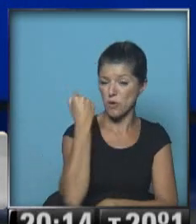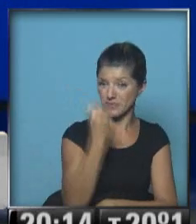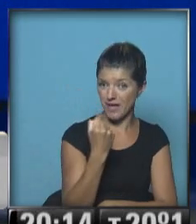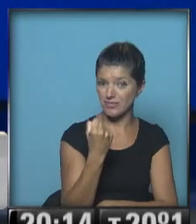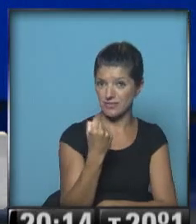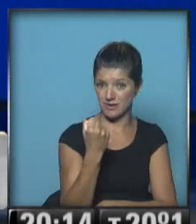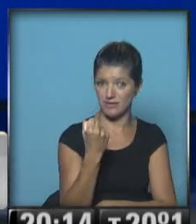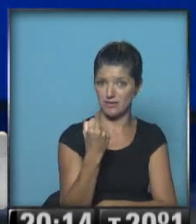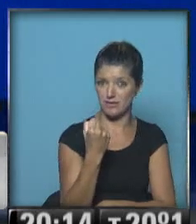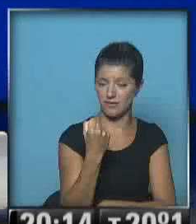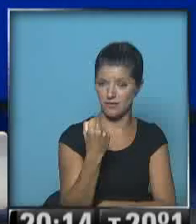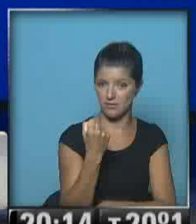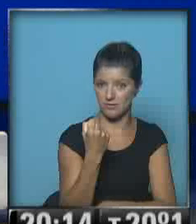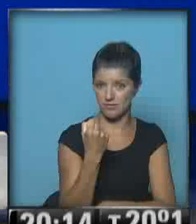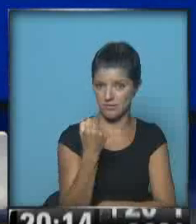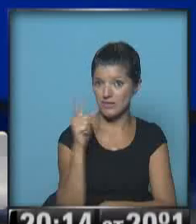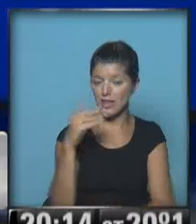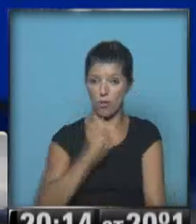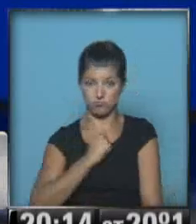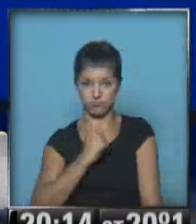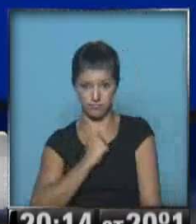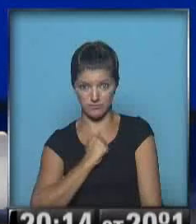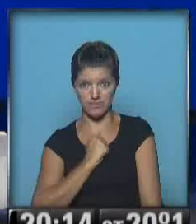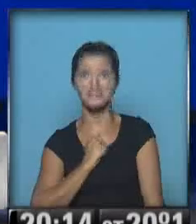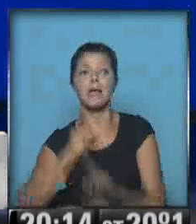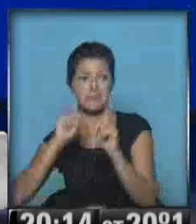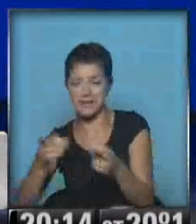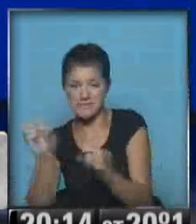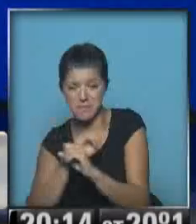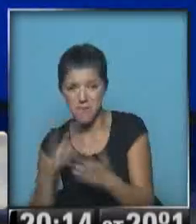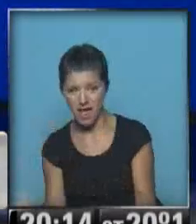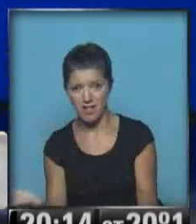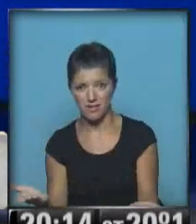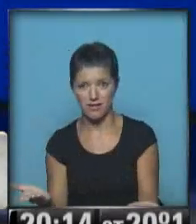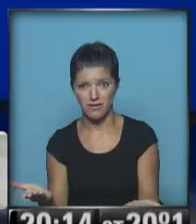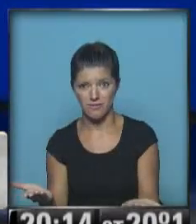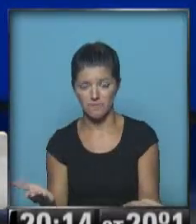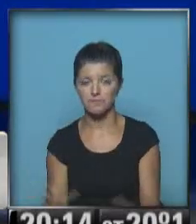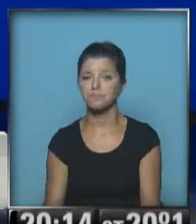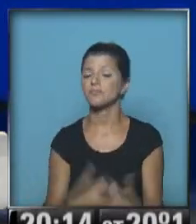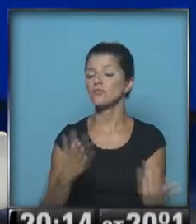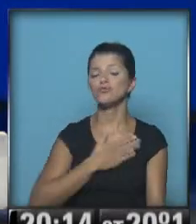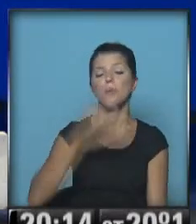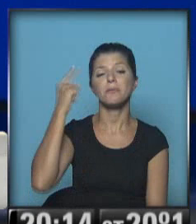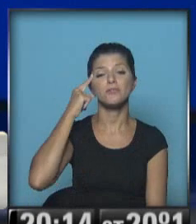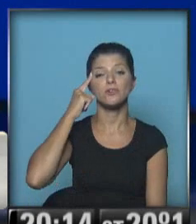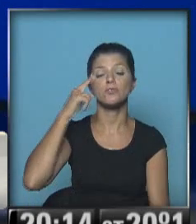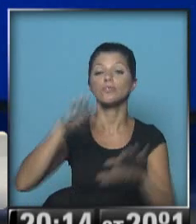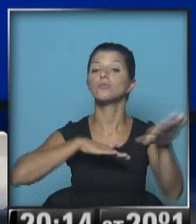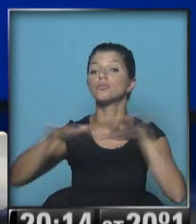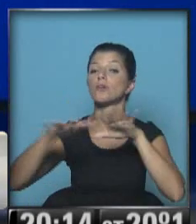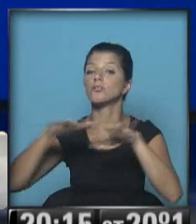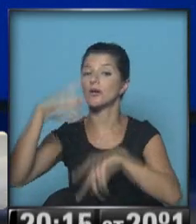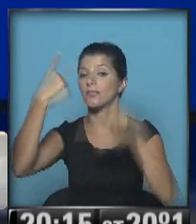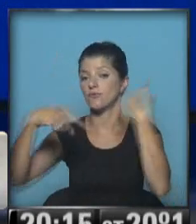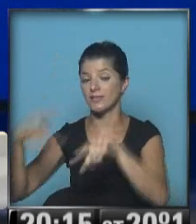tuvo el Credo protestante en la Argentina también da vergüenza yo creo que son todas situaciones que